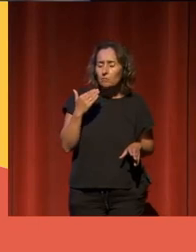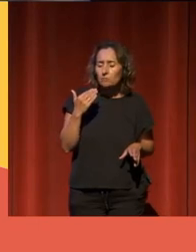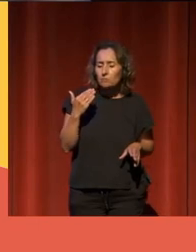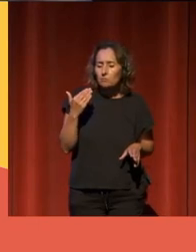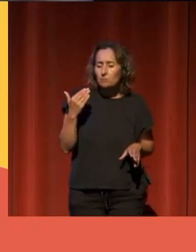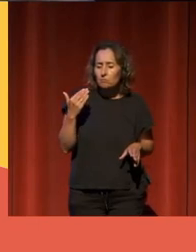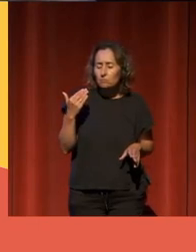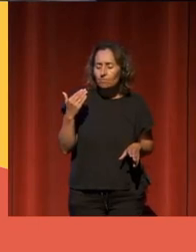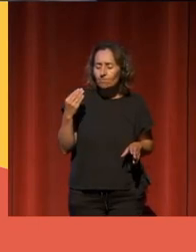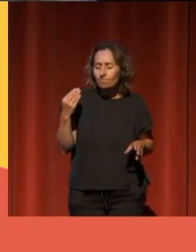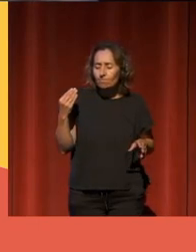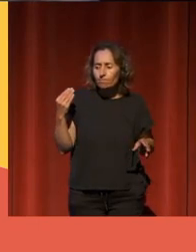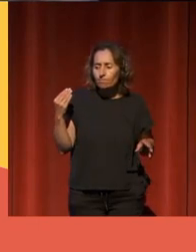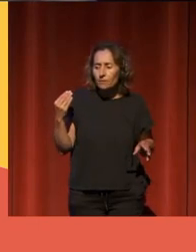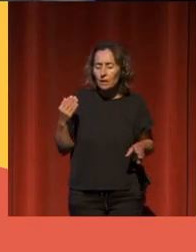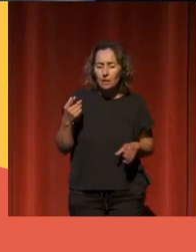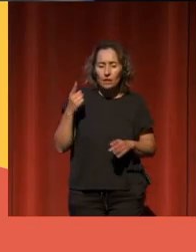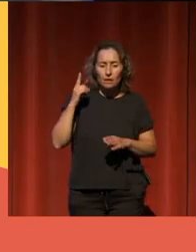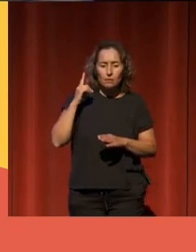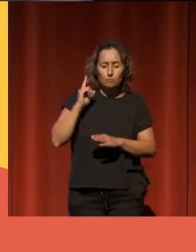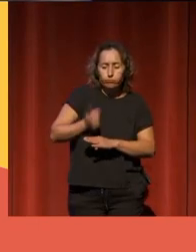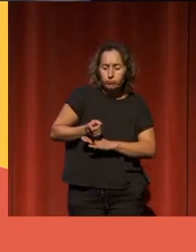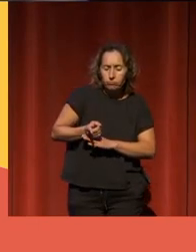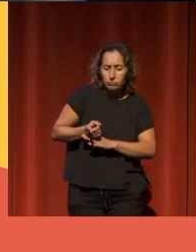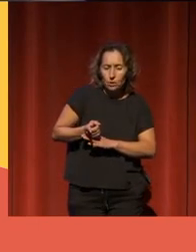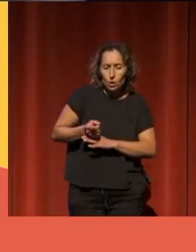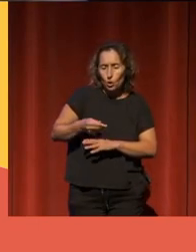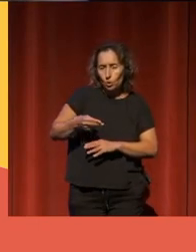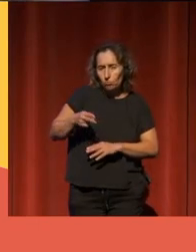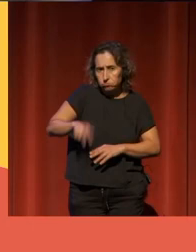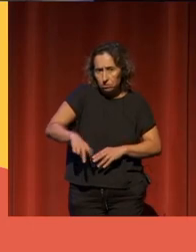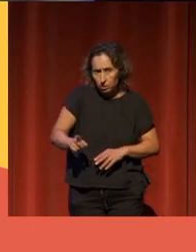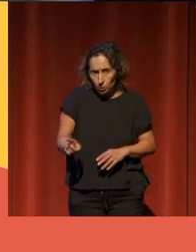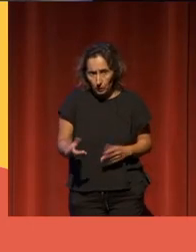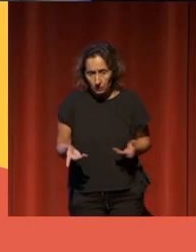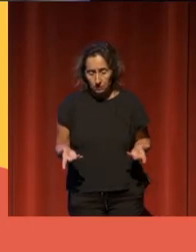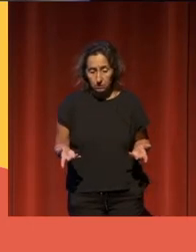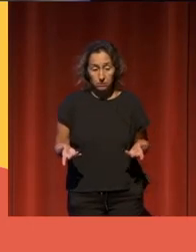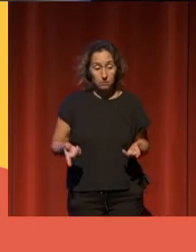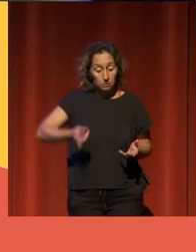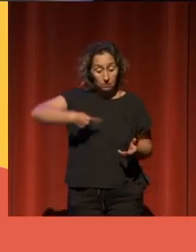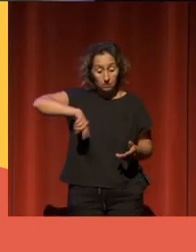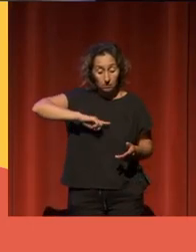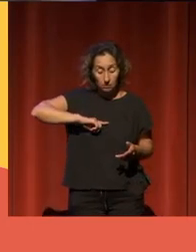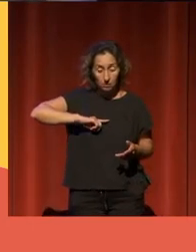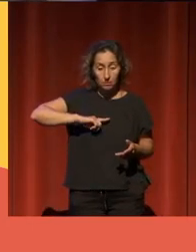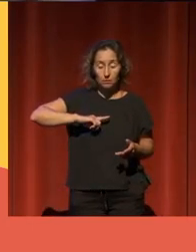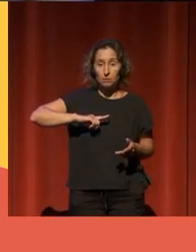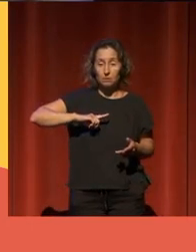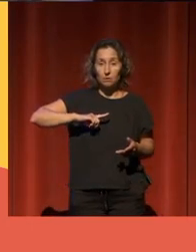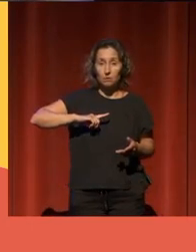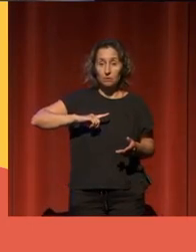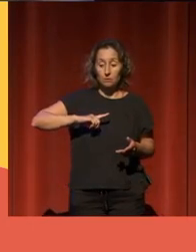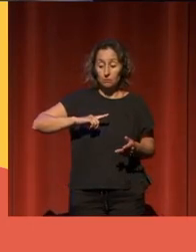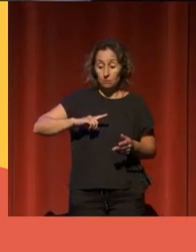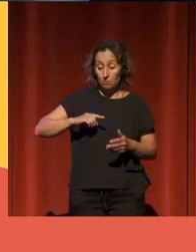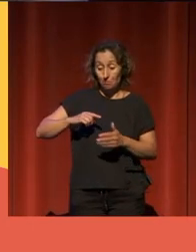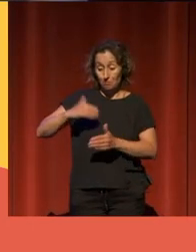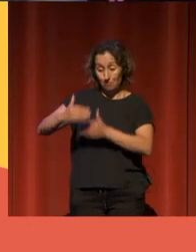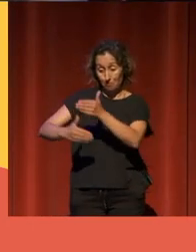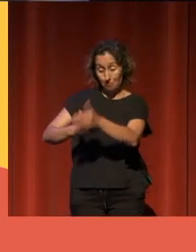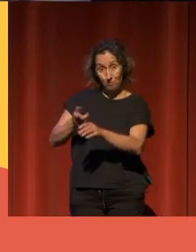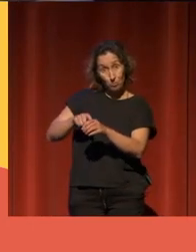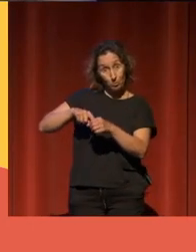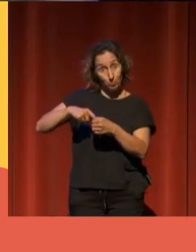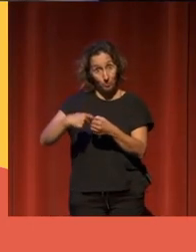de es una autoridad cuando estamos fomentando los procesos participativos estamos